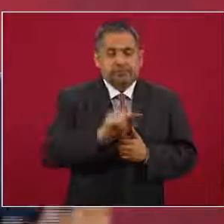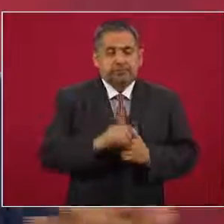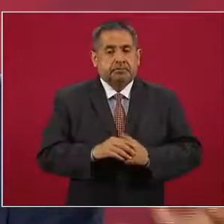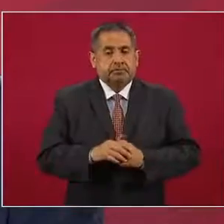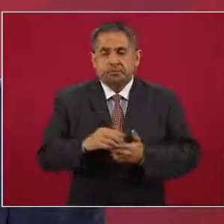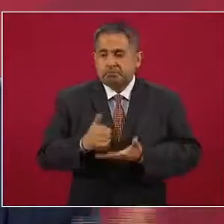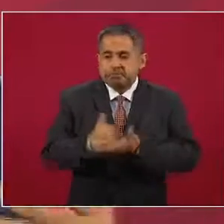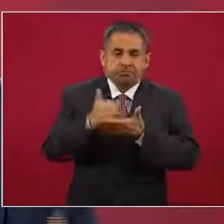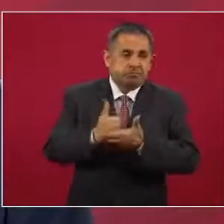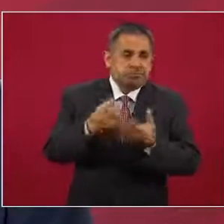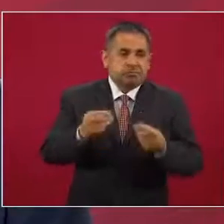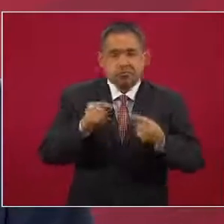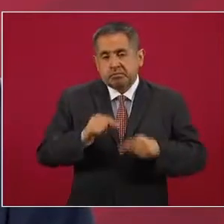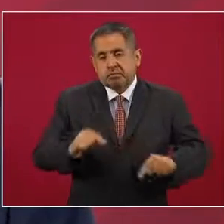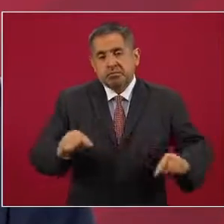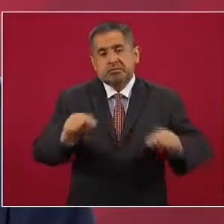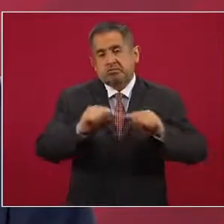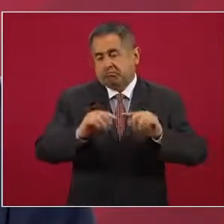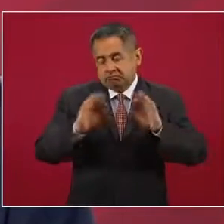ayudando mucho.